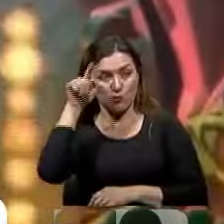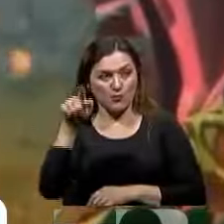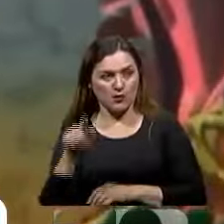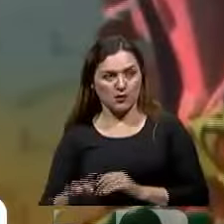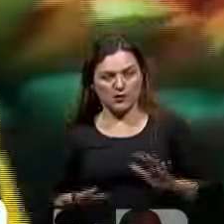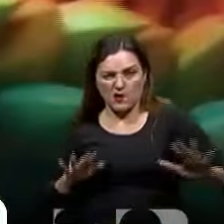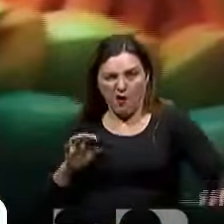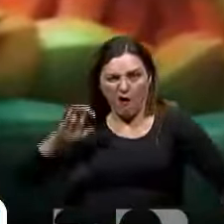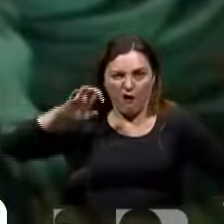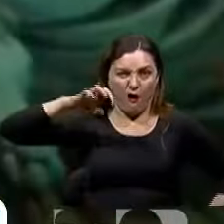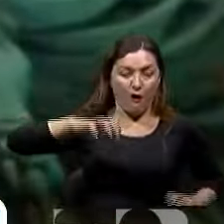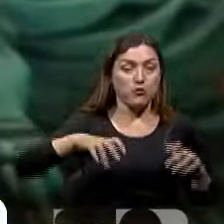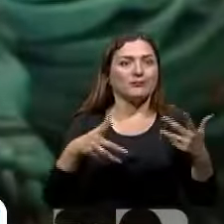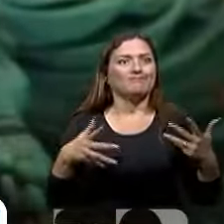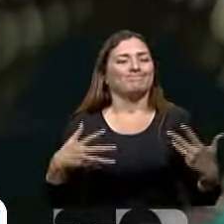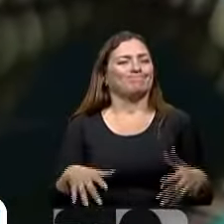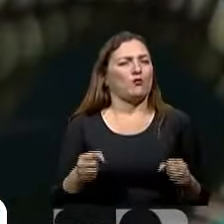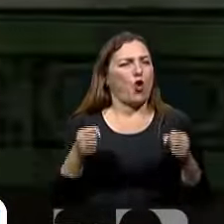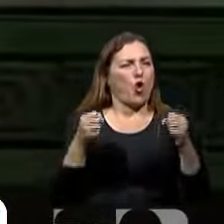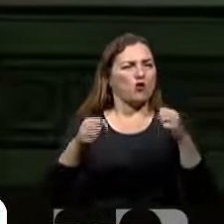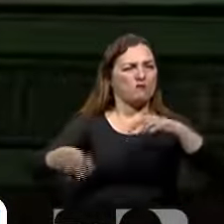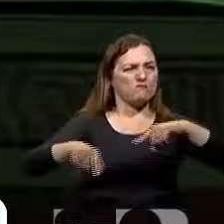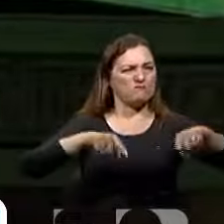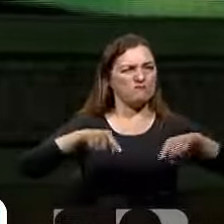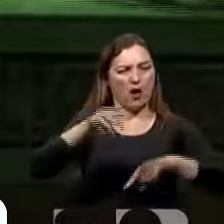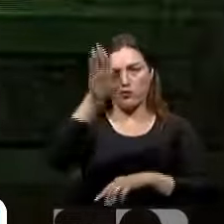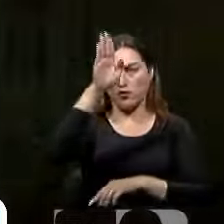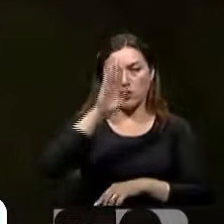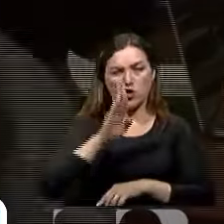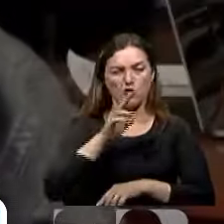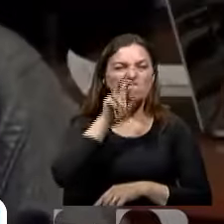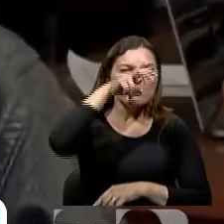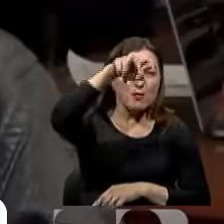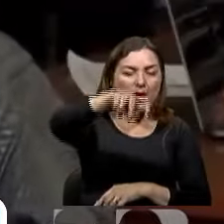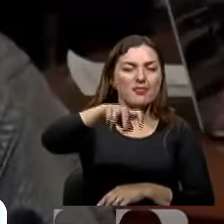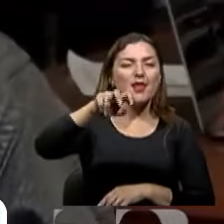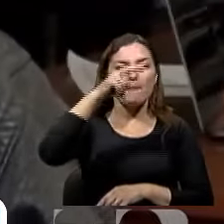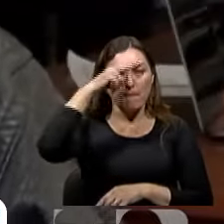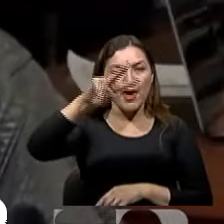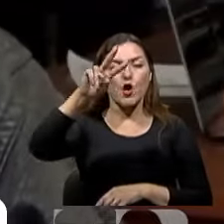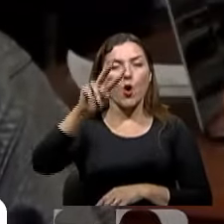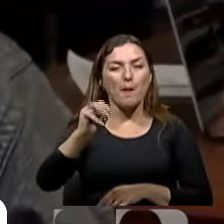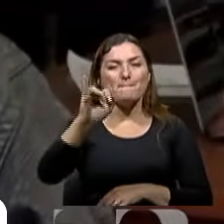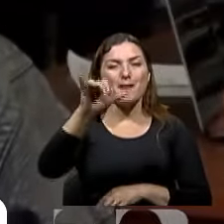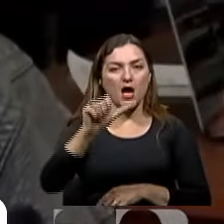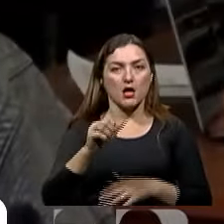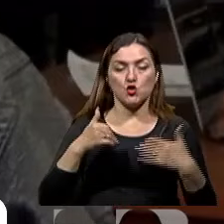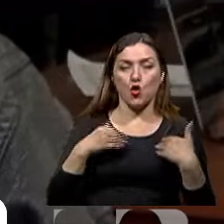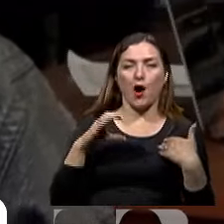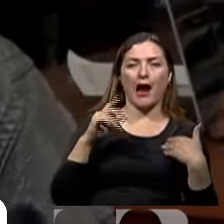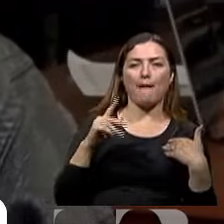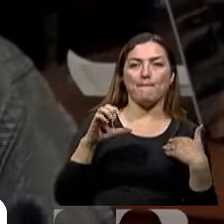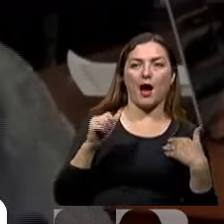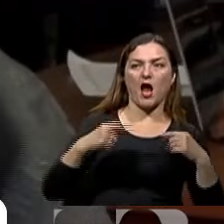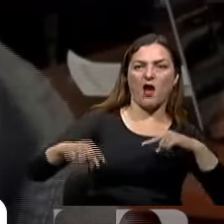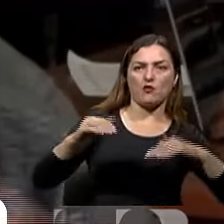criaturas mitológicas, así como poderosos jefes como el dios serpiente maya. Tú te vas a convertir en un Cápac, ¿no? Entonces la idea es que